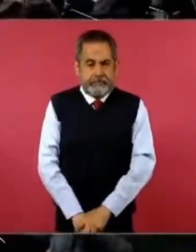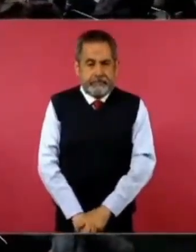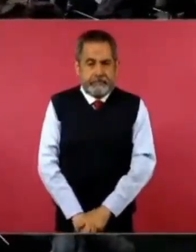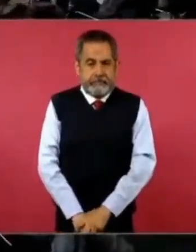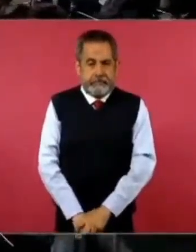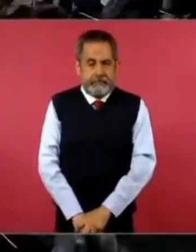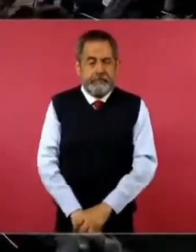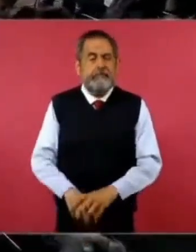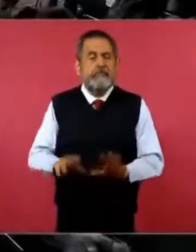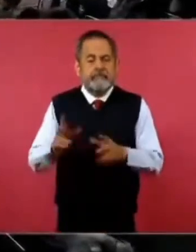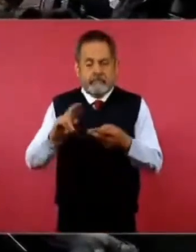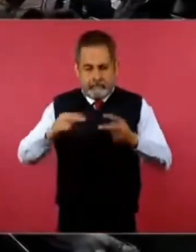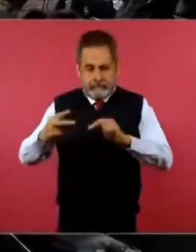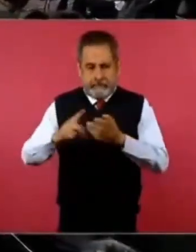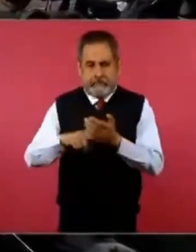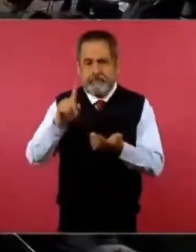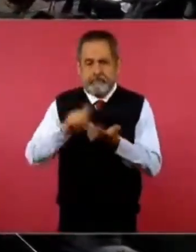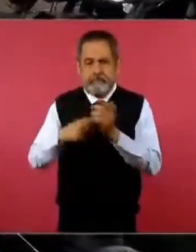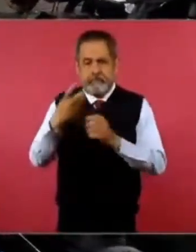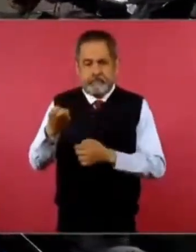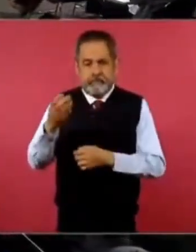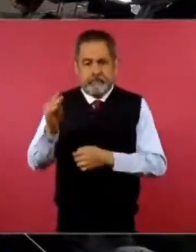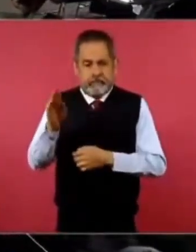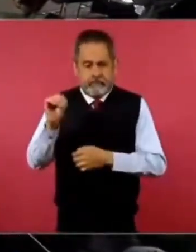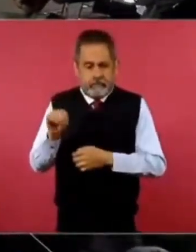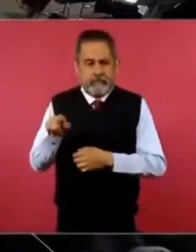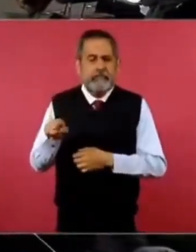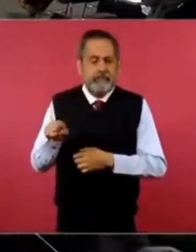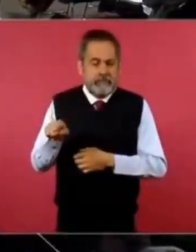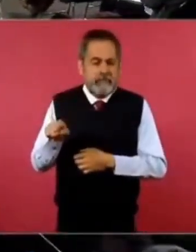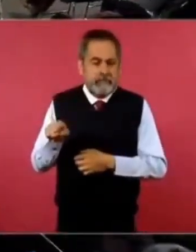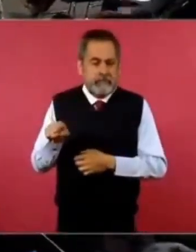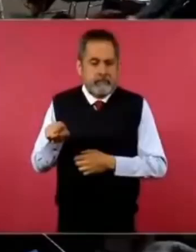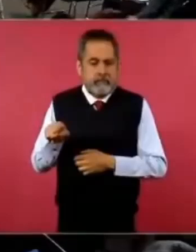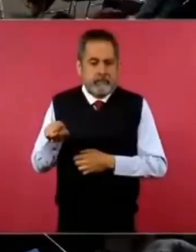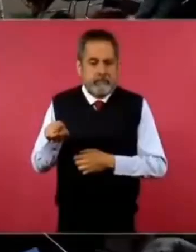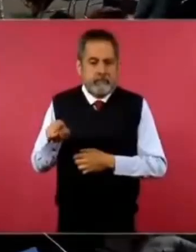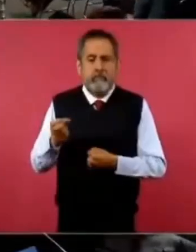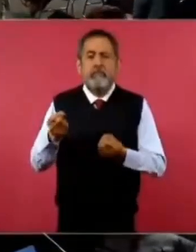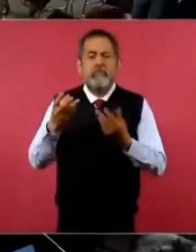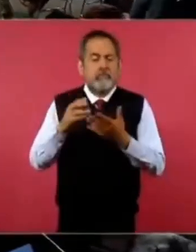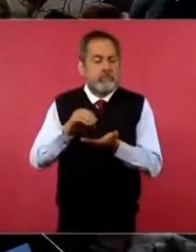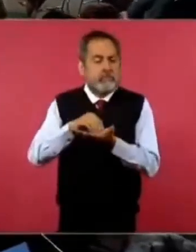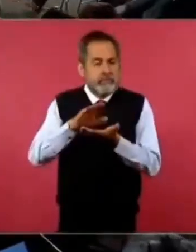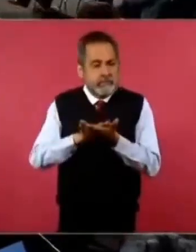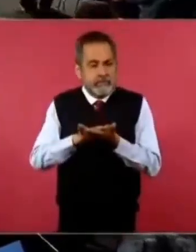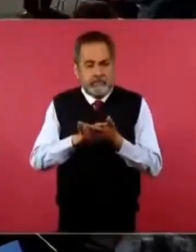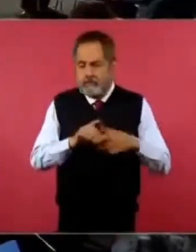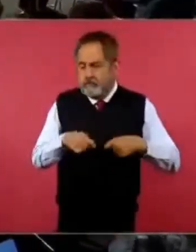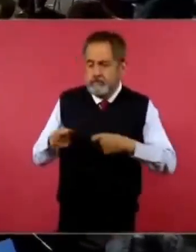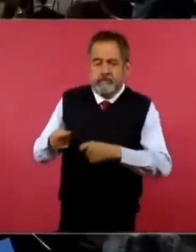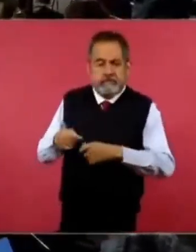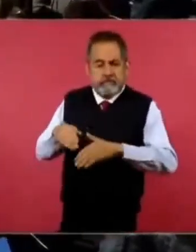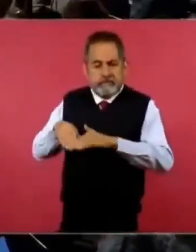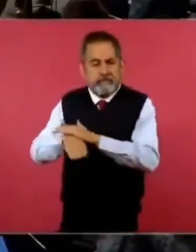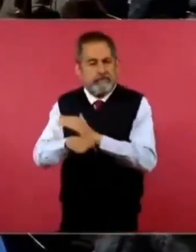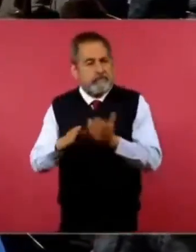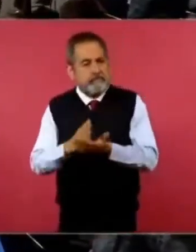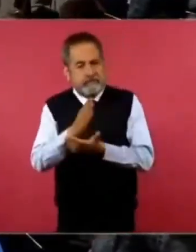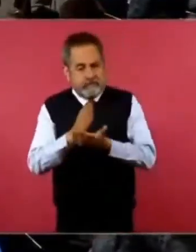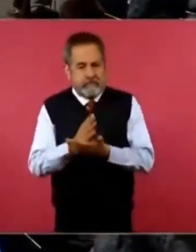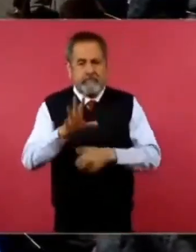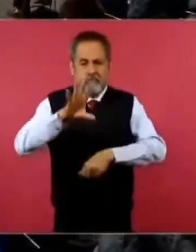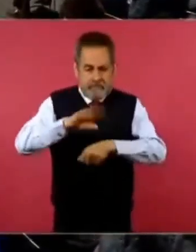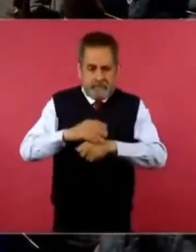que era 1.399 lo de las citas y las entradas legales, vamos